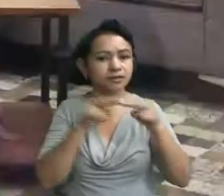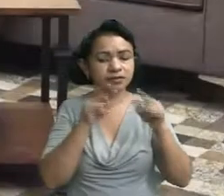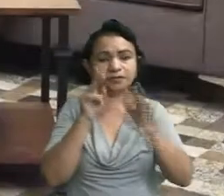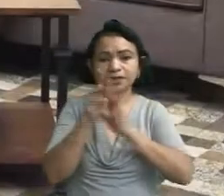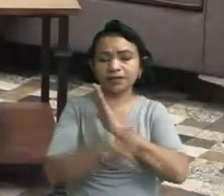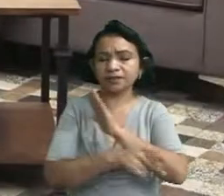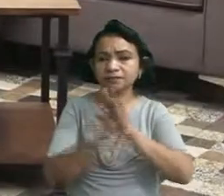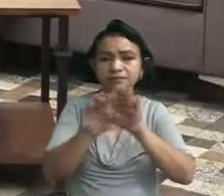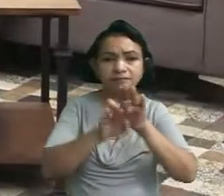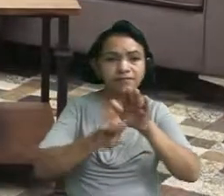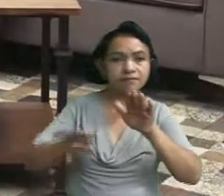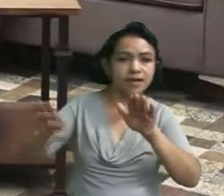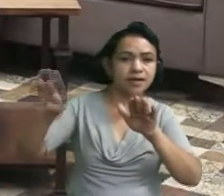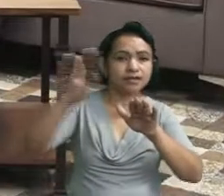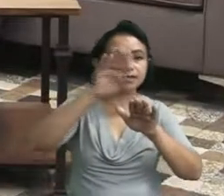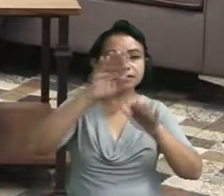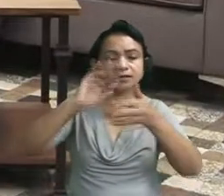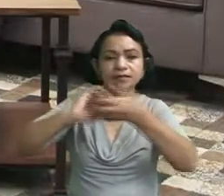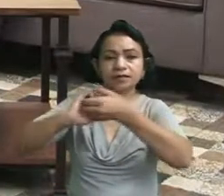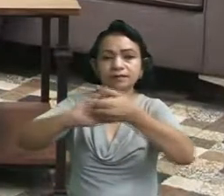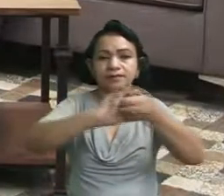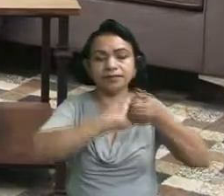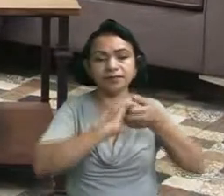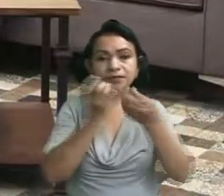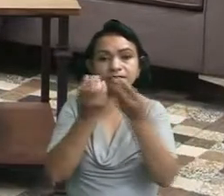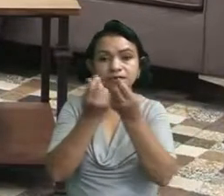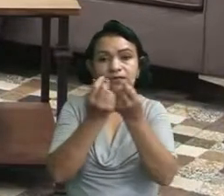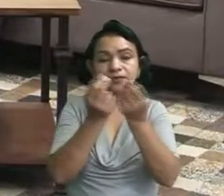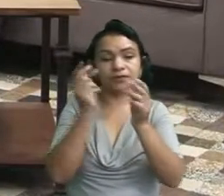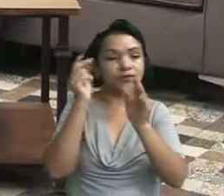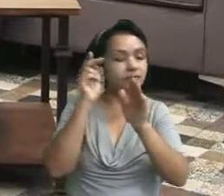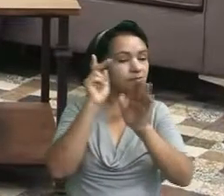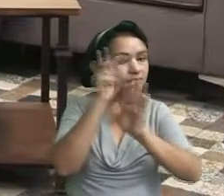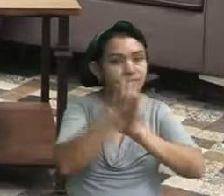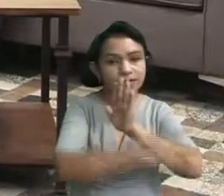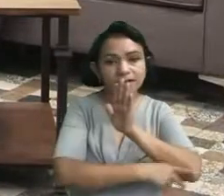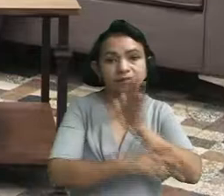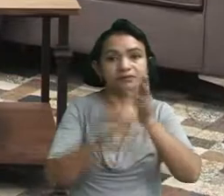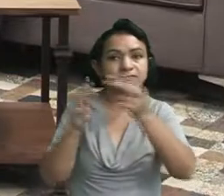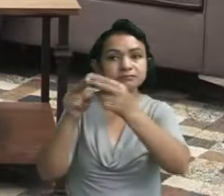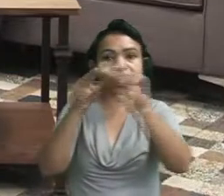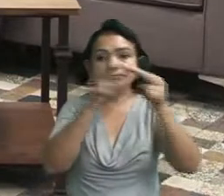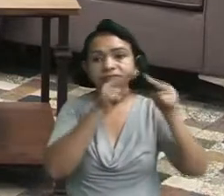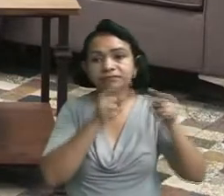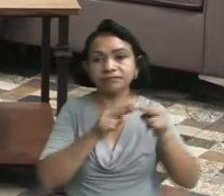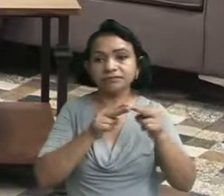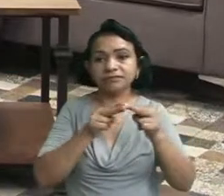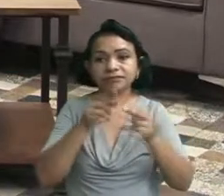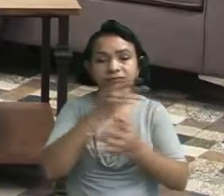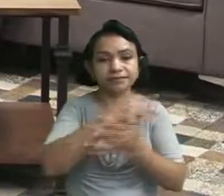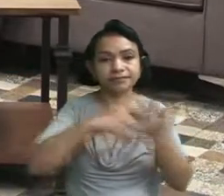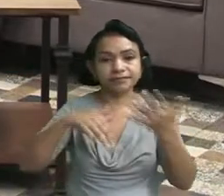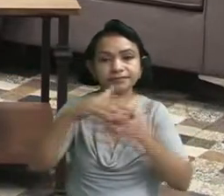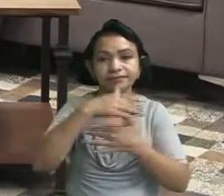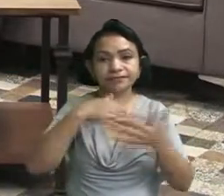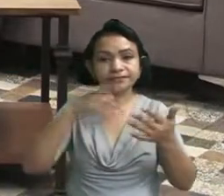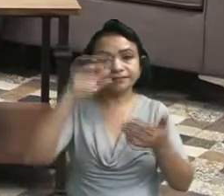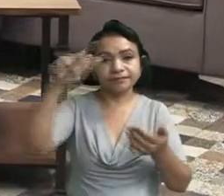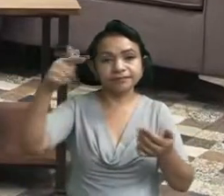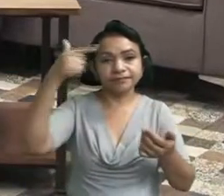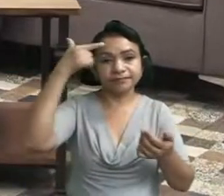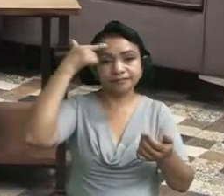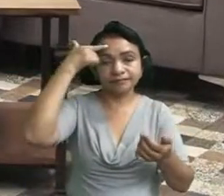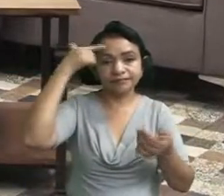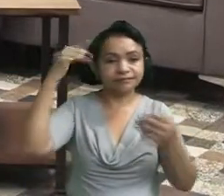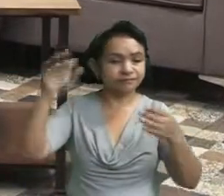internacionales. Nosotros comenzamos a diversificar las relaciones económicas y comerciales en el mundo. Nosotros tenemos relaciones con gobiernos de todas